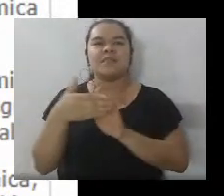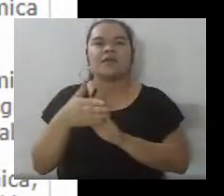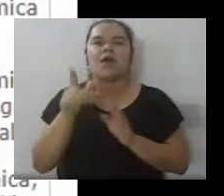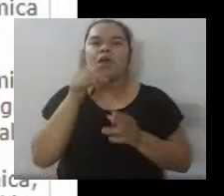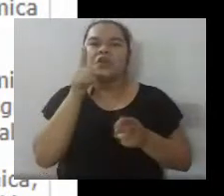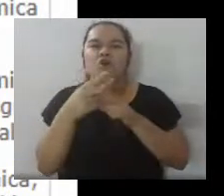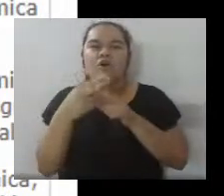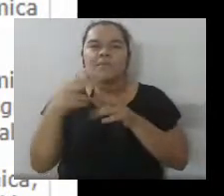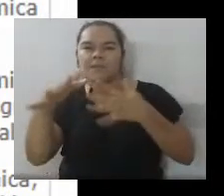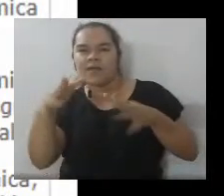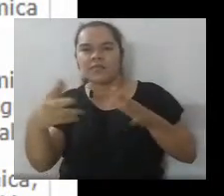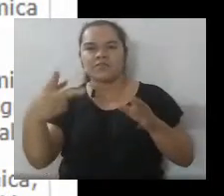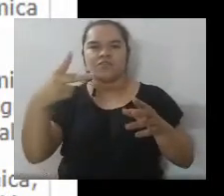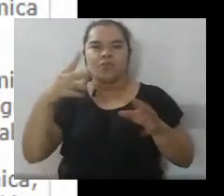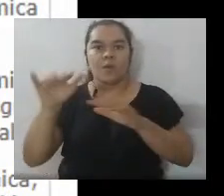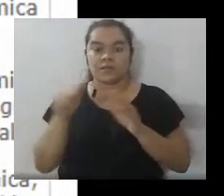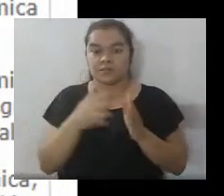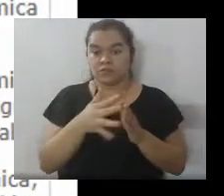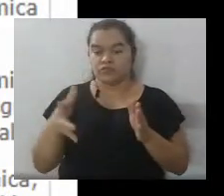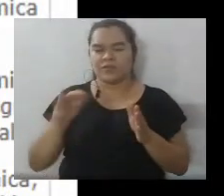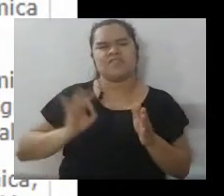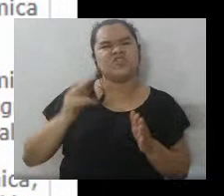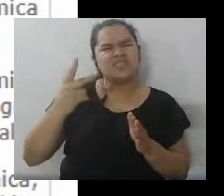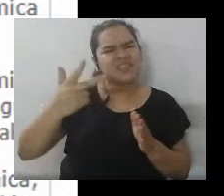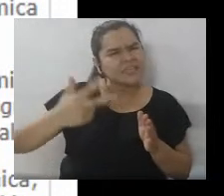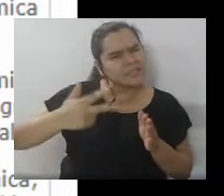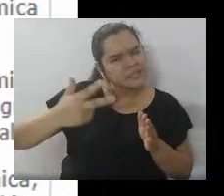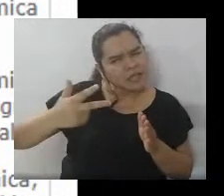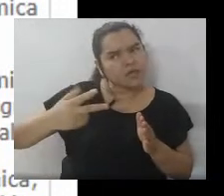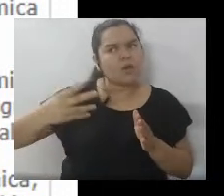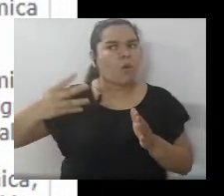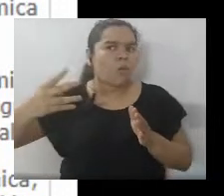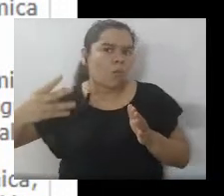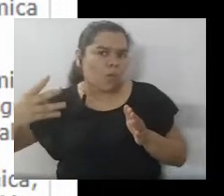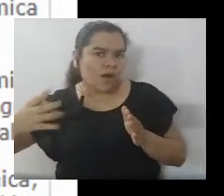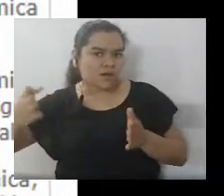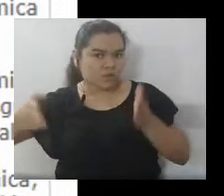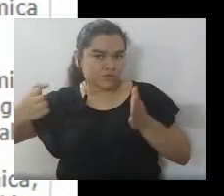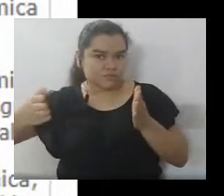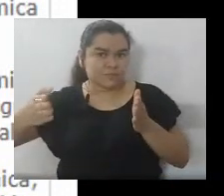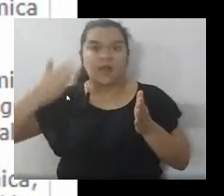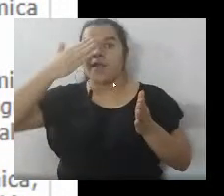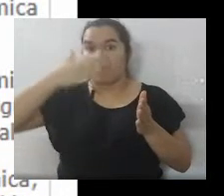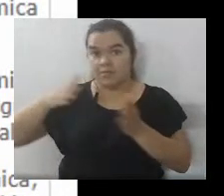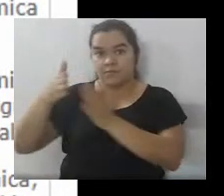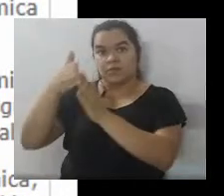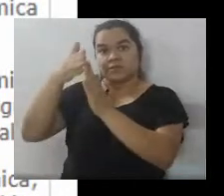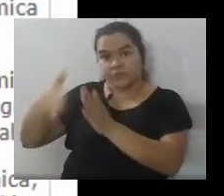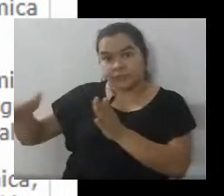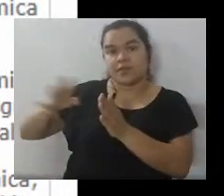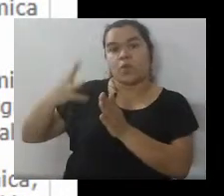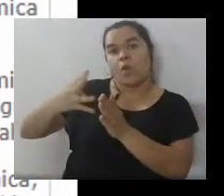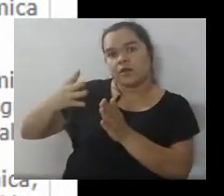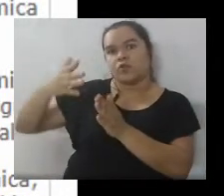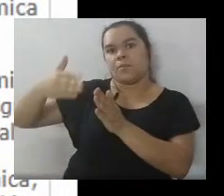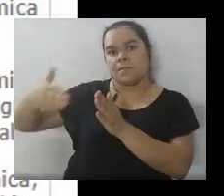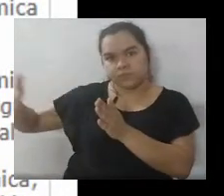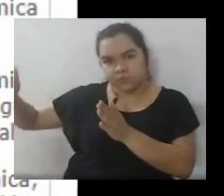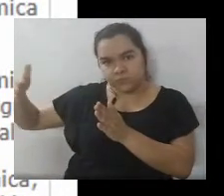este ciclo, que más o menos duraría entre tercero y alguna parte de cuarto año, ingresan a las asignaturas